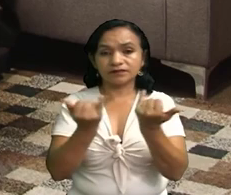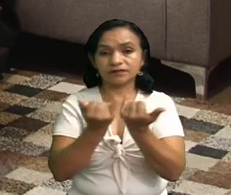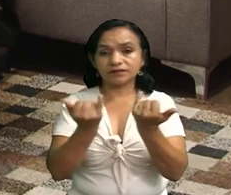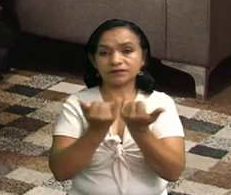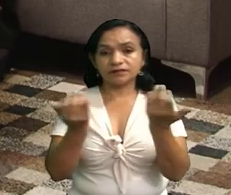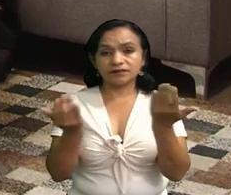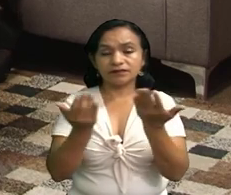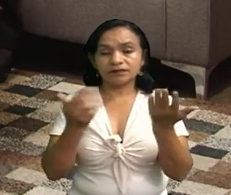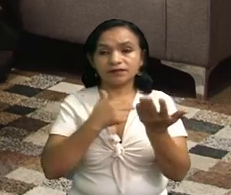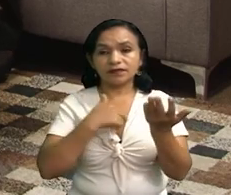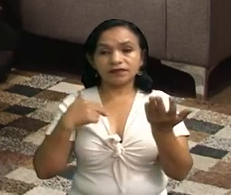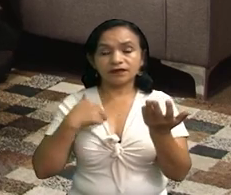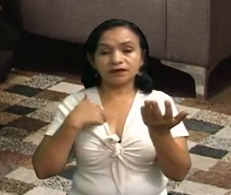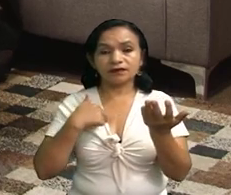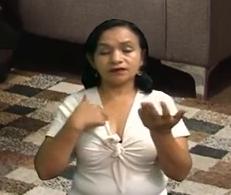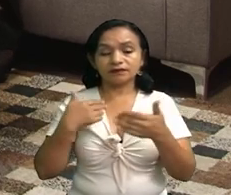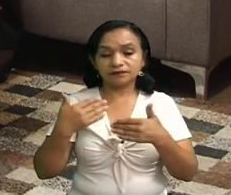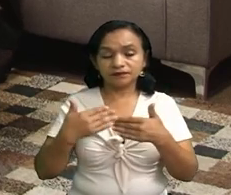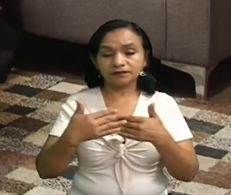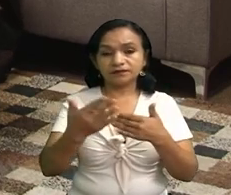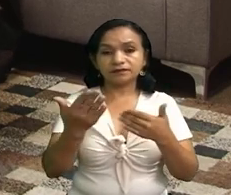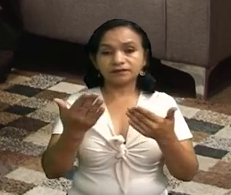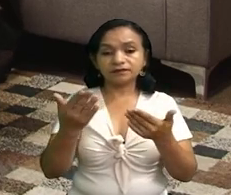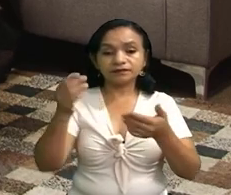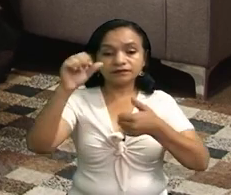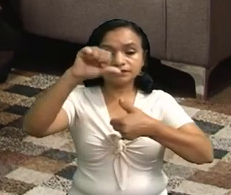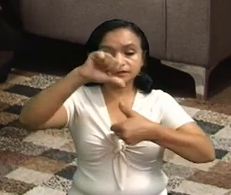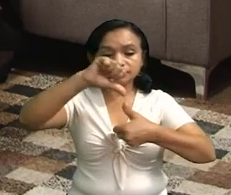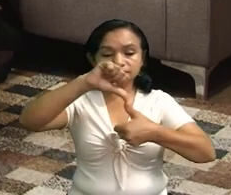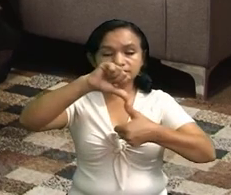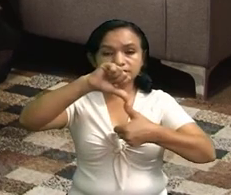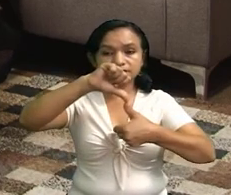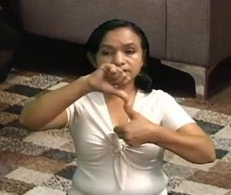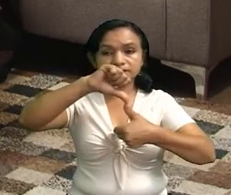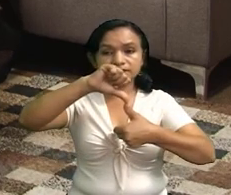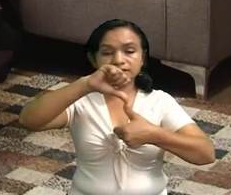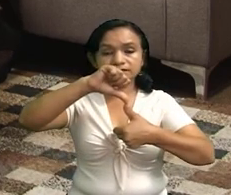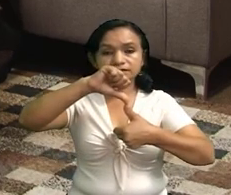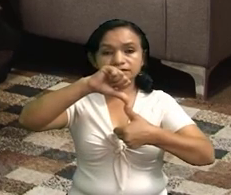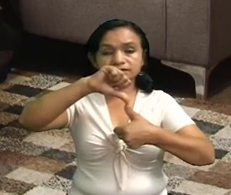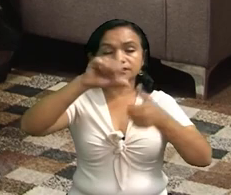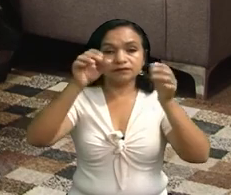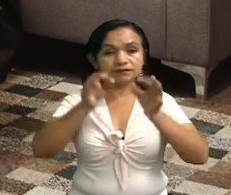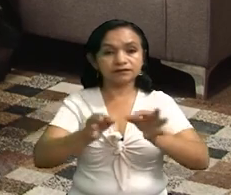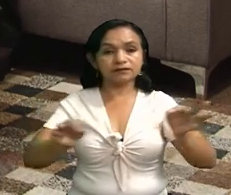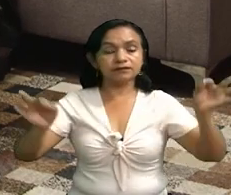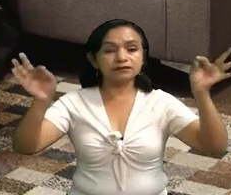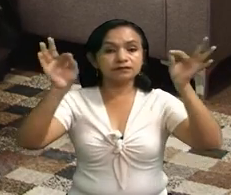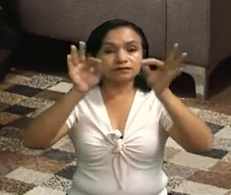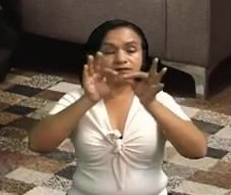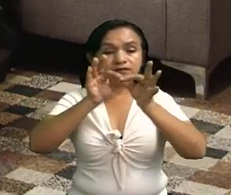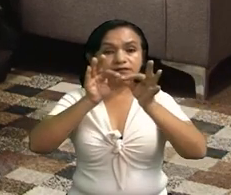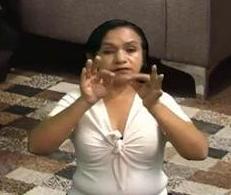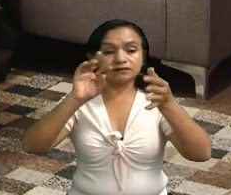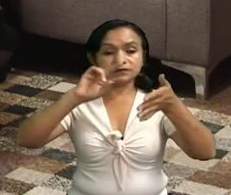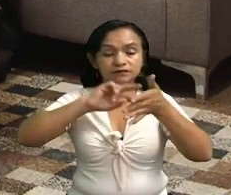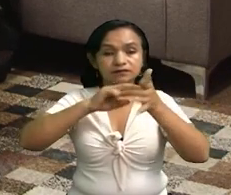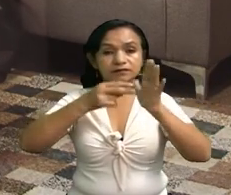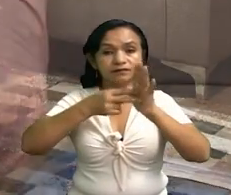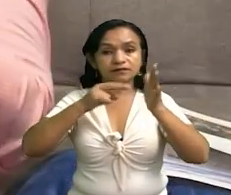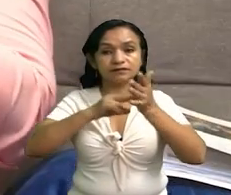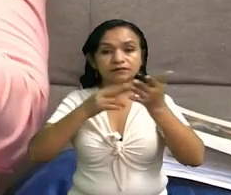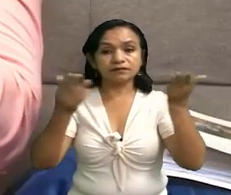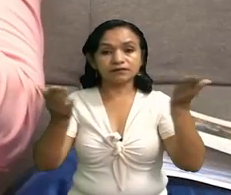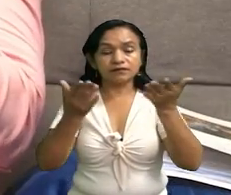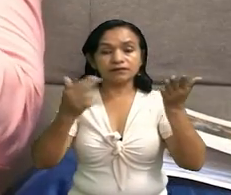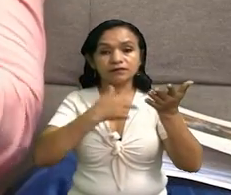El posicionamiento a nivel de Centroamérica para nosotros es también importante, y por eso también